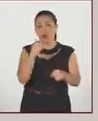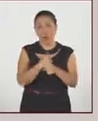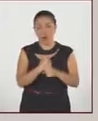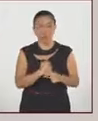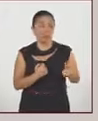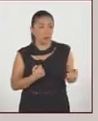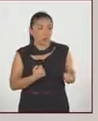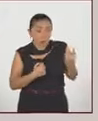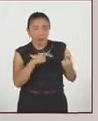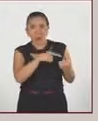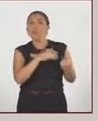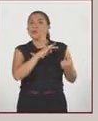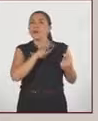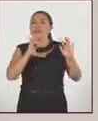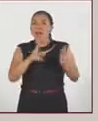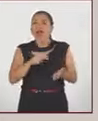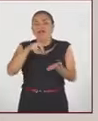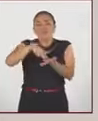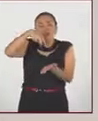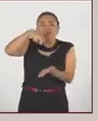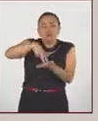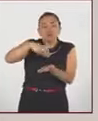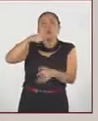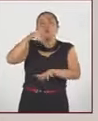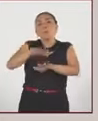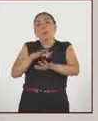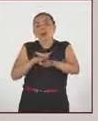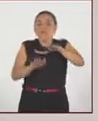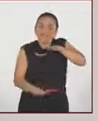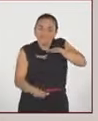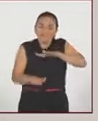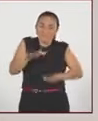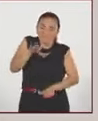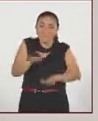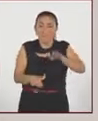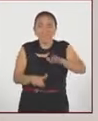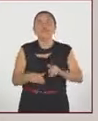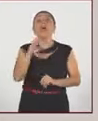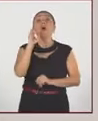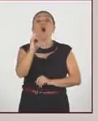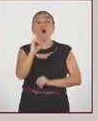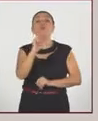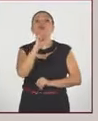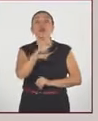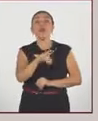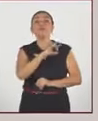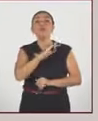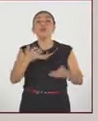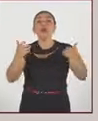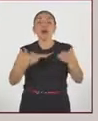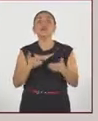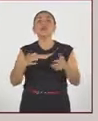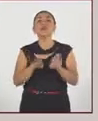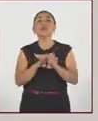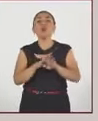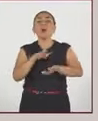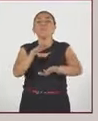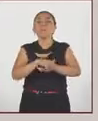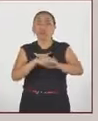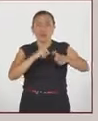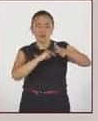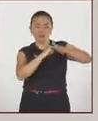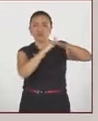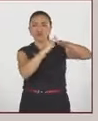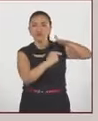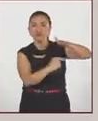ya puede alternar y saltar con un solo pie. También el desarrollo del arco plantar de 3 a 5